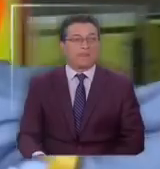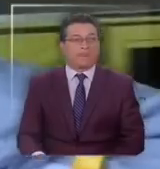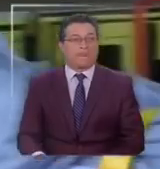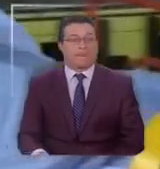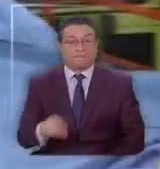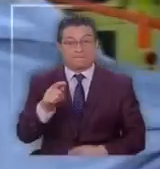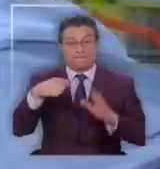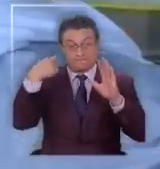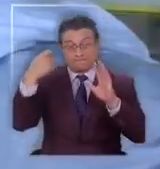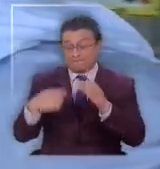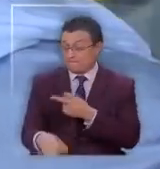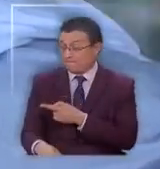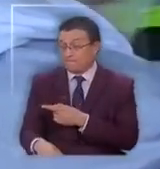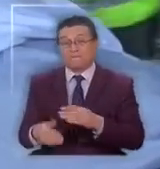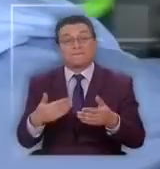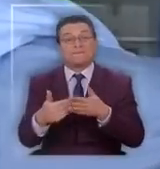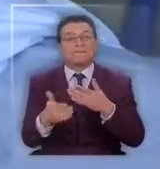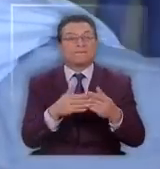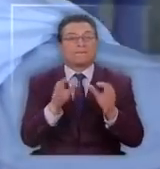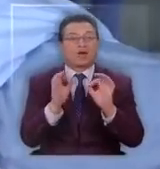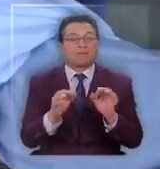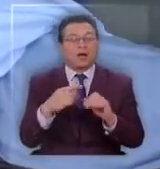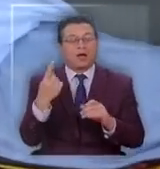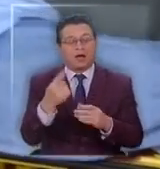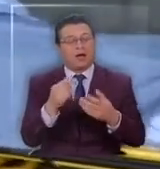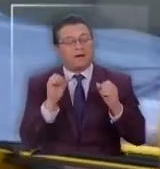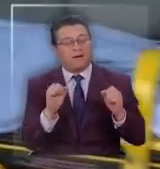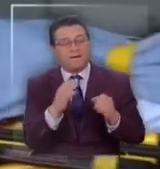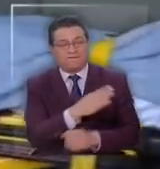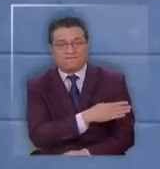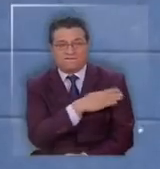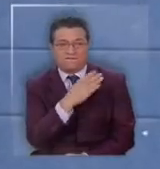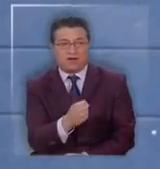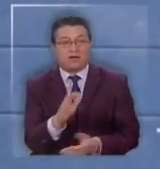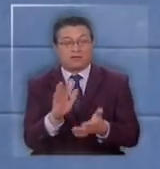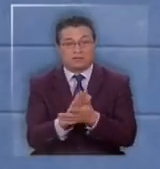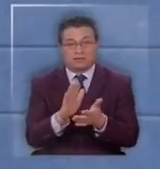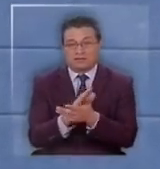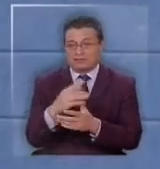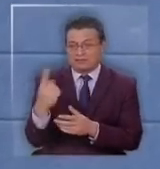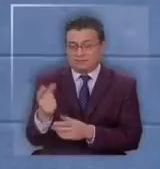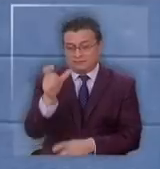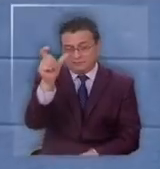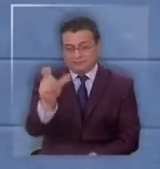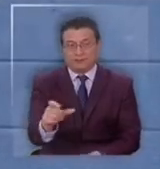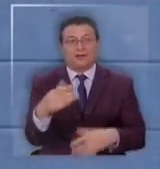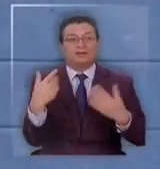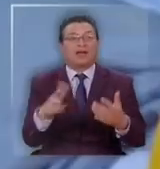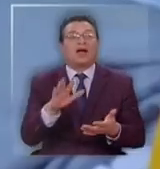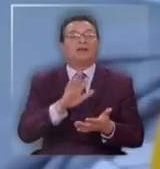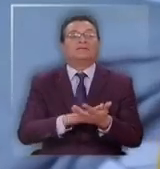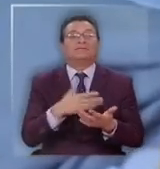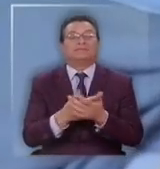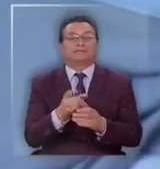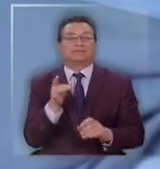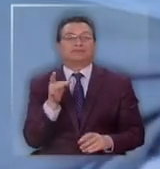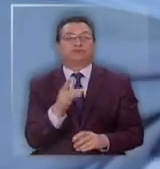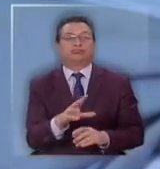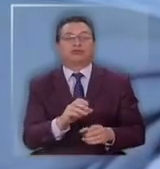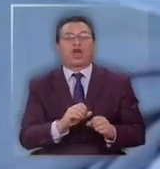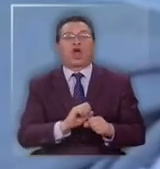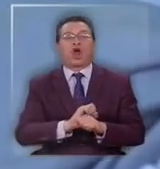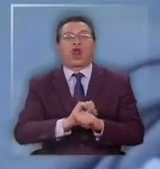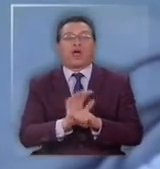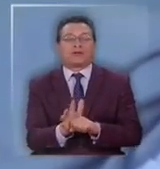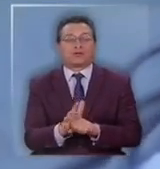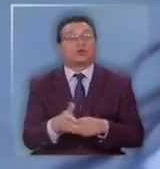Esta es ya una imagen habitual, una imagen de esperanza. Los aplausos del personal médico para un paciente que logró recuperarse del coronavirus.